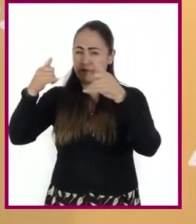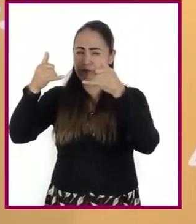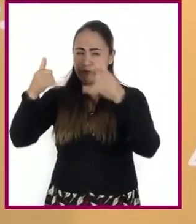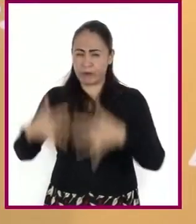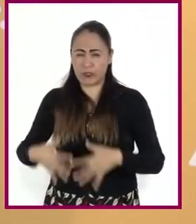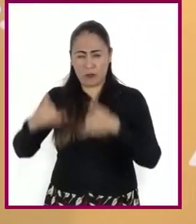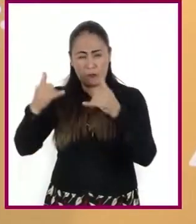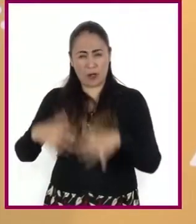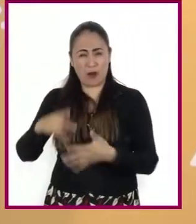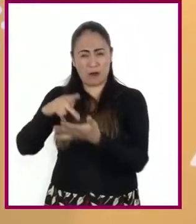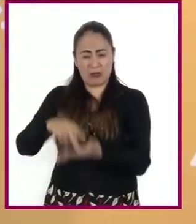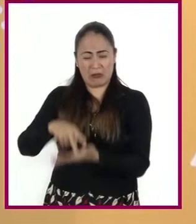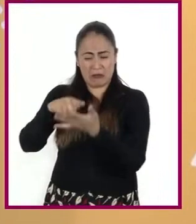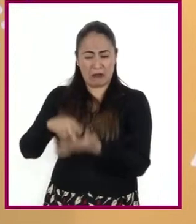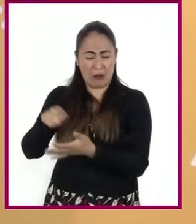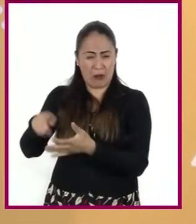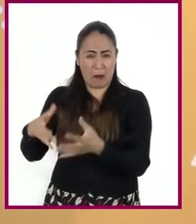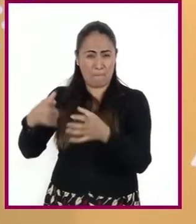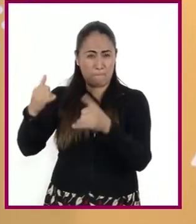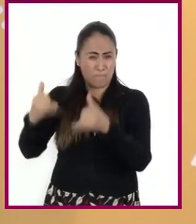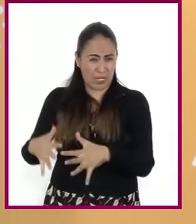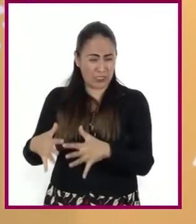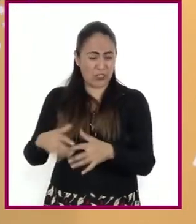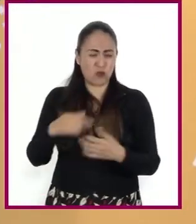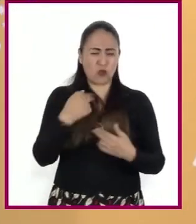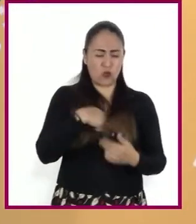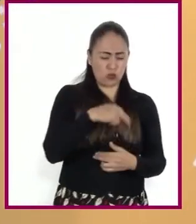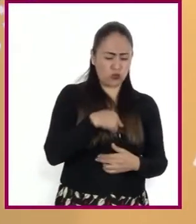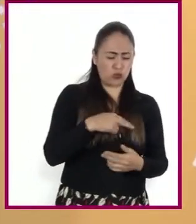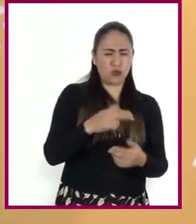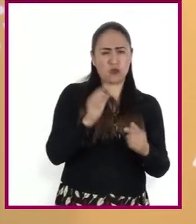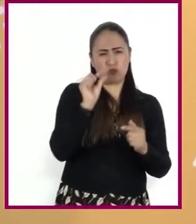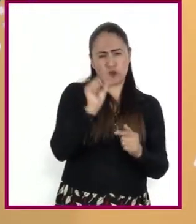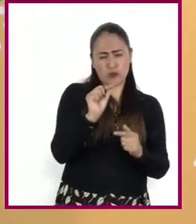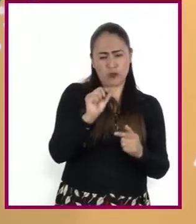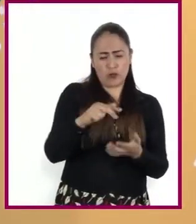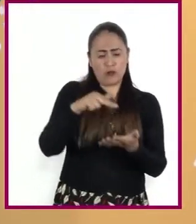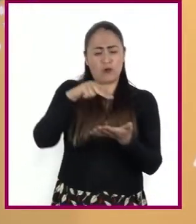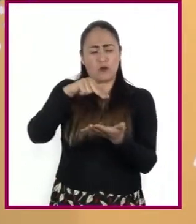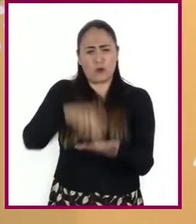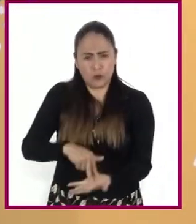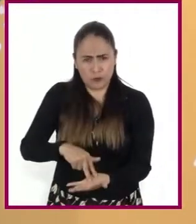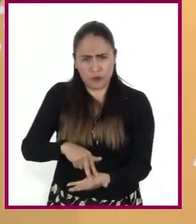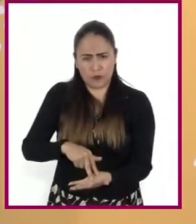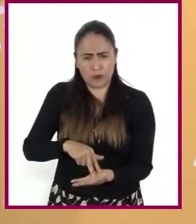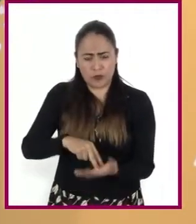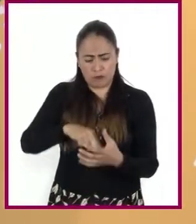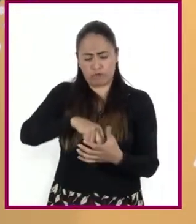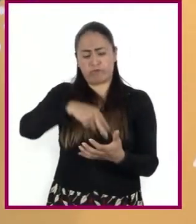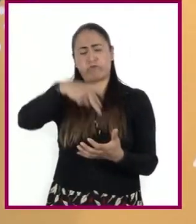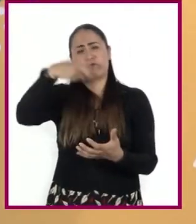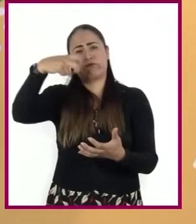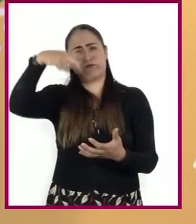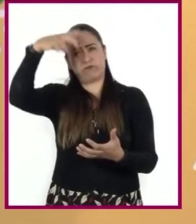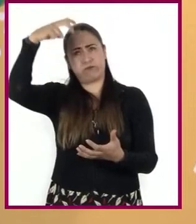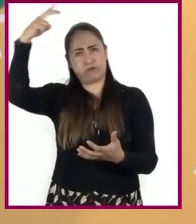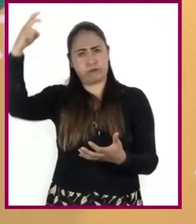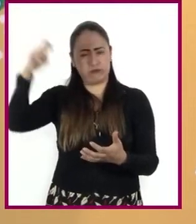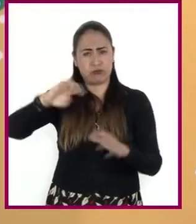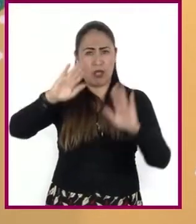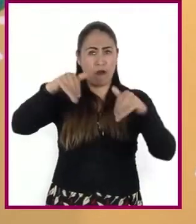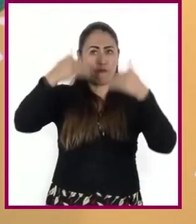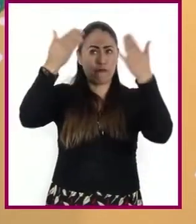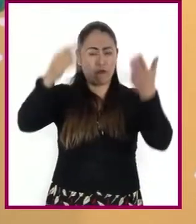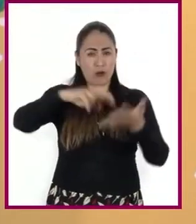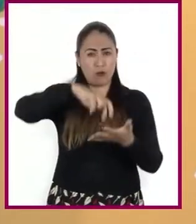y nosotros una masa pequeña. Por esa razón somos atraídos hacia ella y no nos caemos o salimos volando hacia el